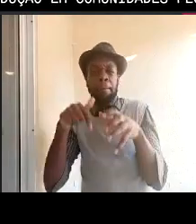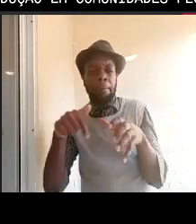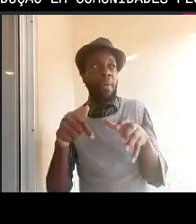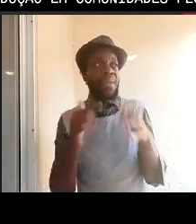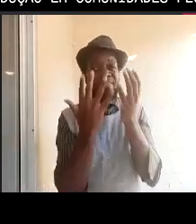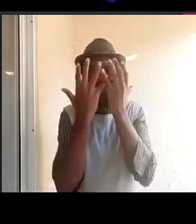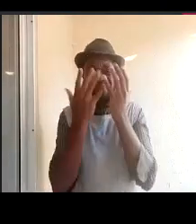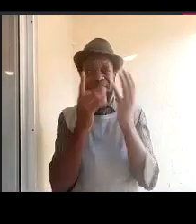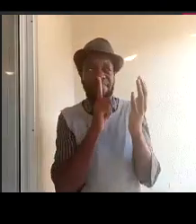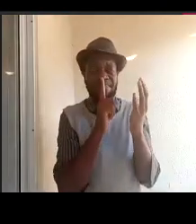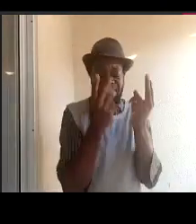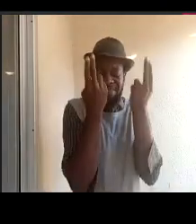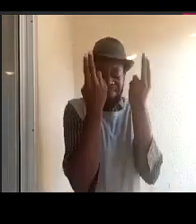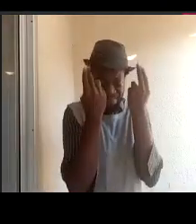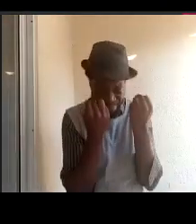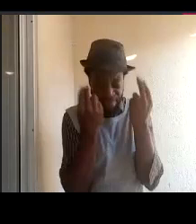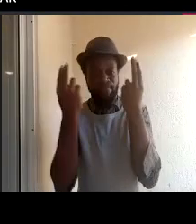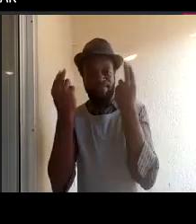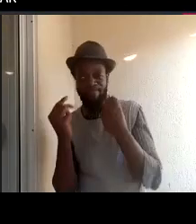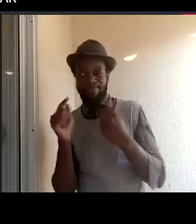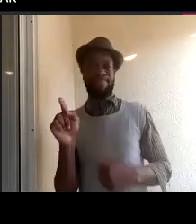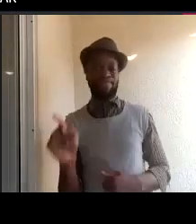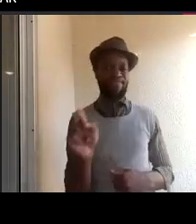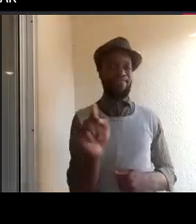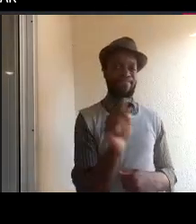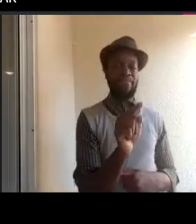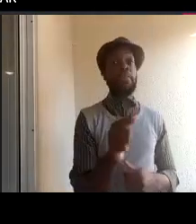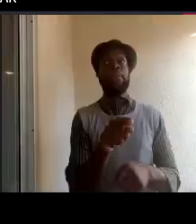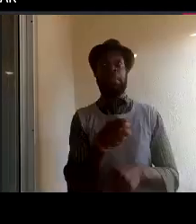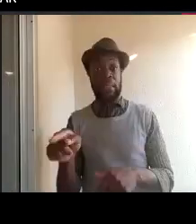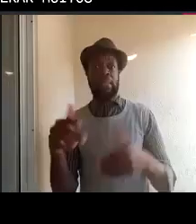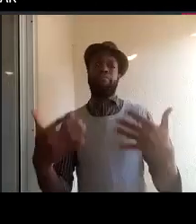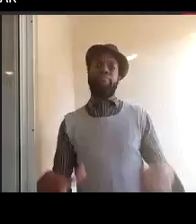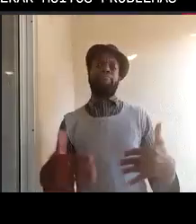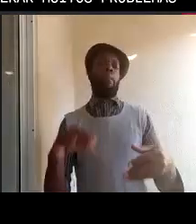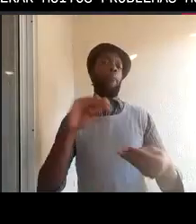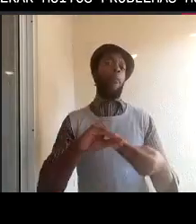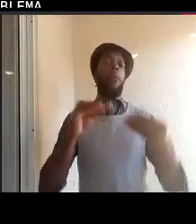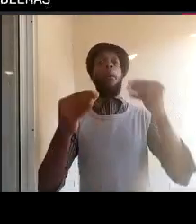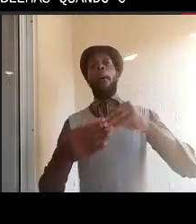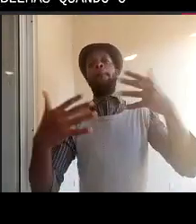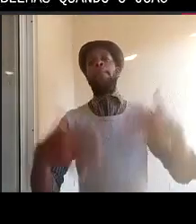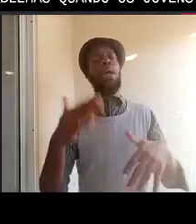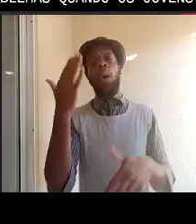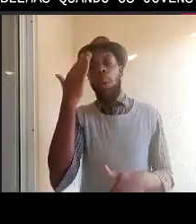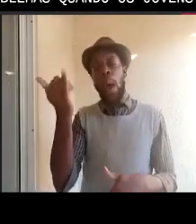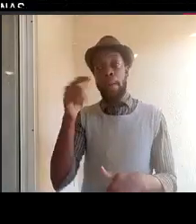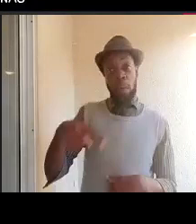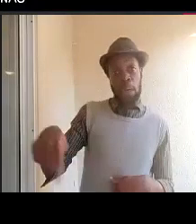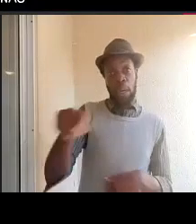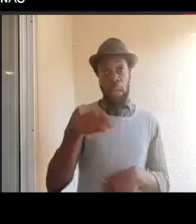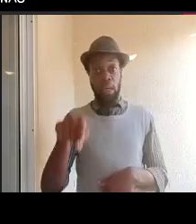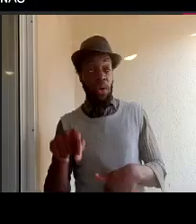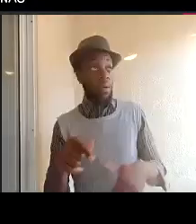a generar muchísimos problemas cuando los jóvenes no tienen acceso a